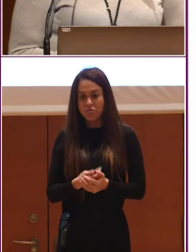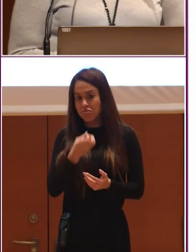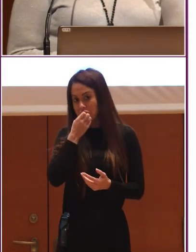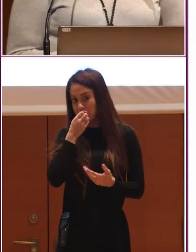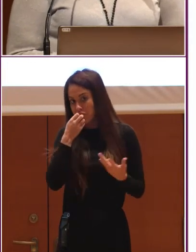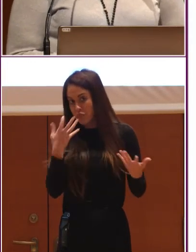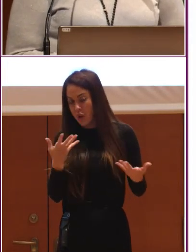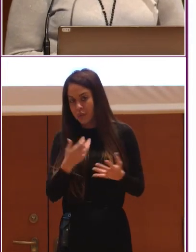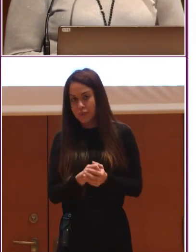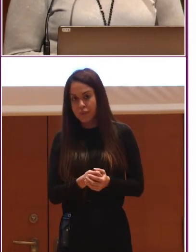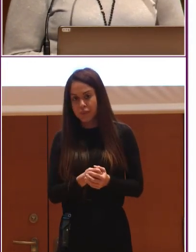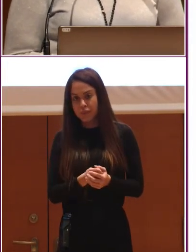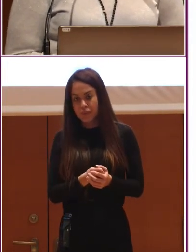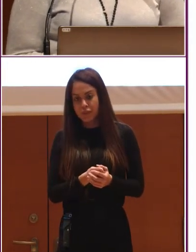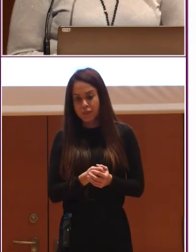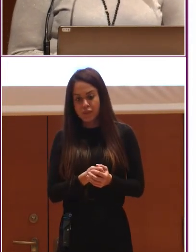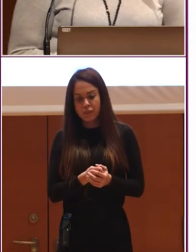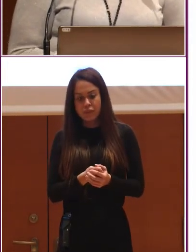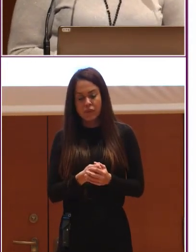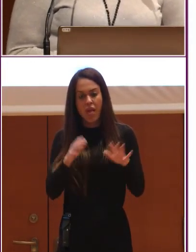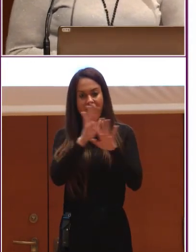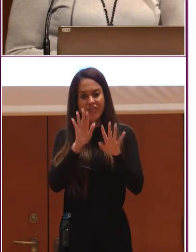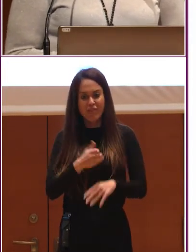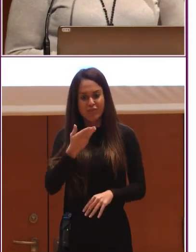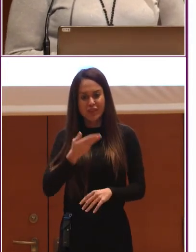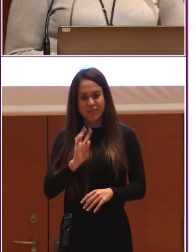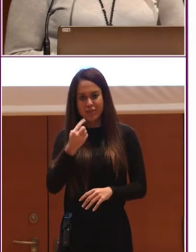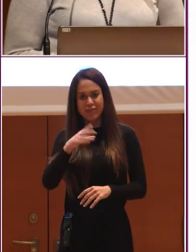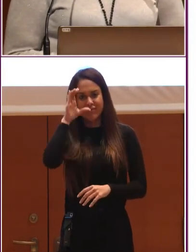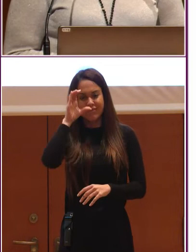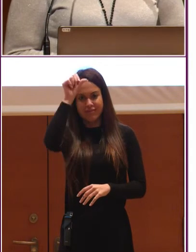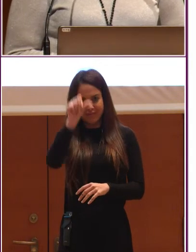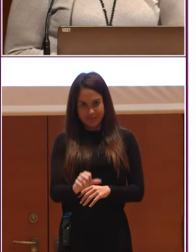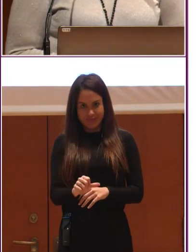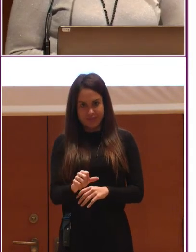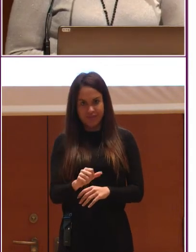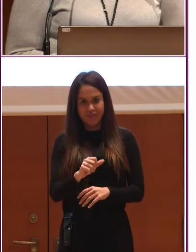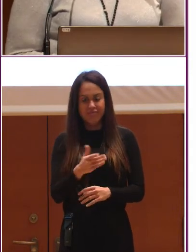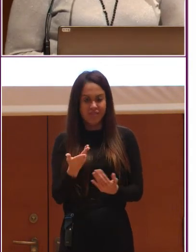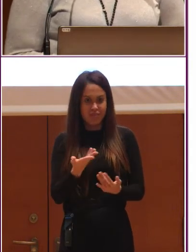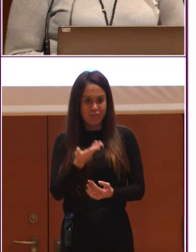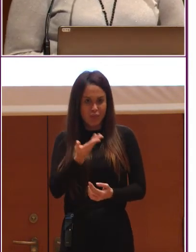participa en este proyecto Red morada